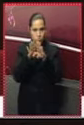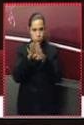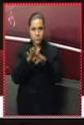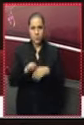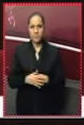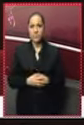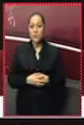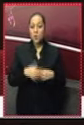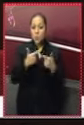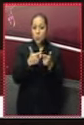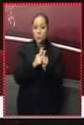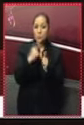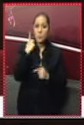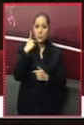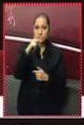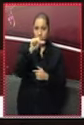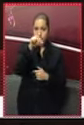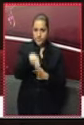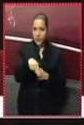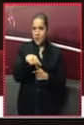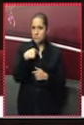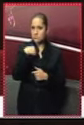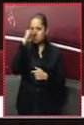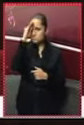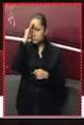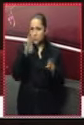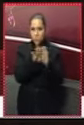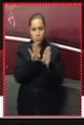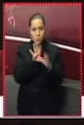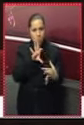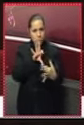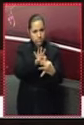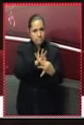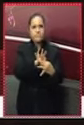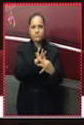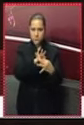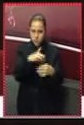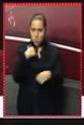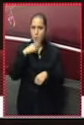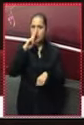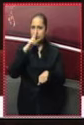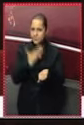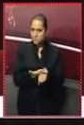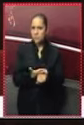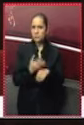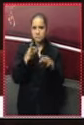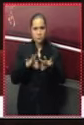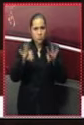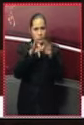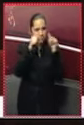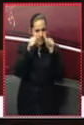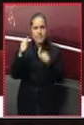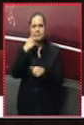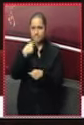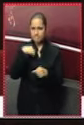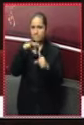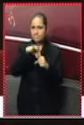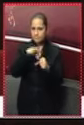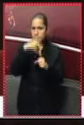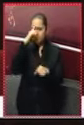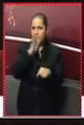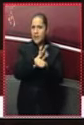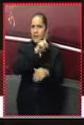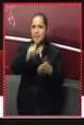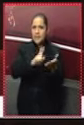de congruencia y responsabilidad, anuncia que votará a favor la aprobación de la Ley de Ingresos que financiará el